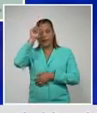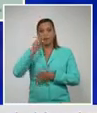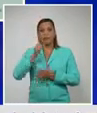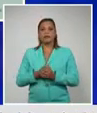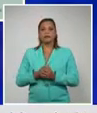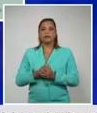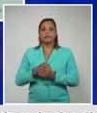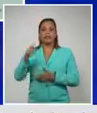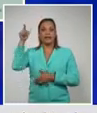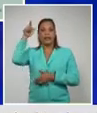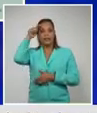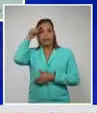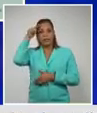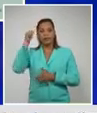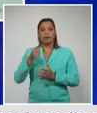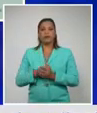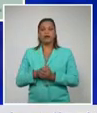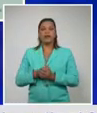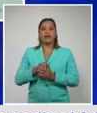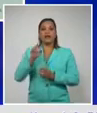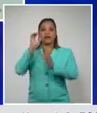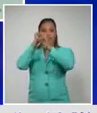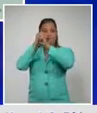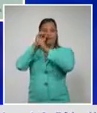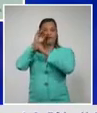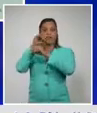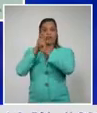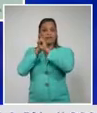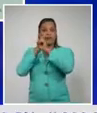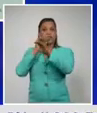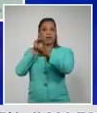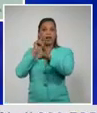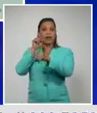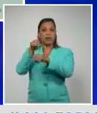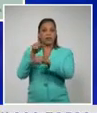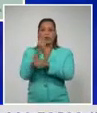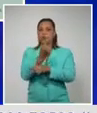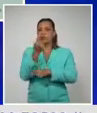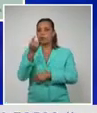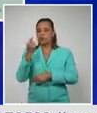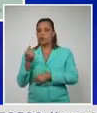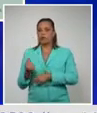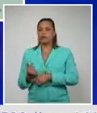Sandino y Viñales con un caso autóctono cada uno.